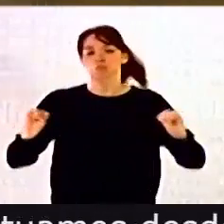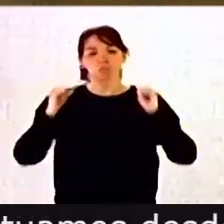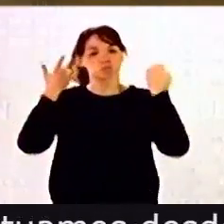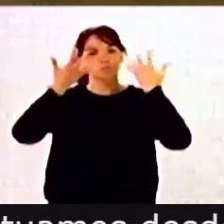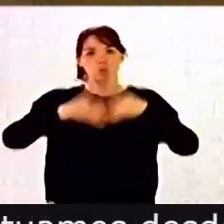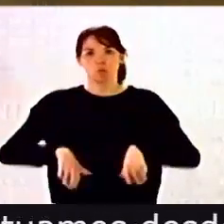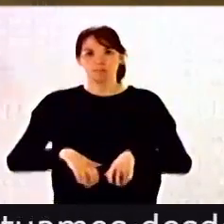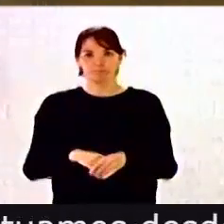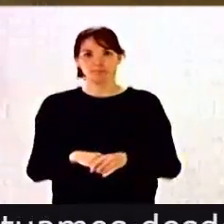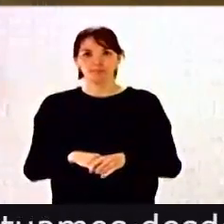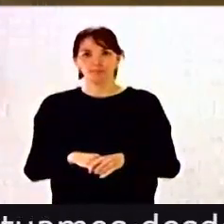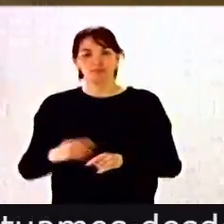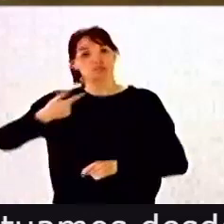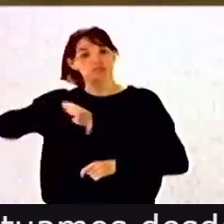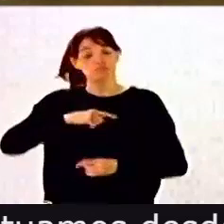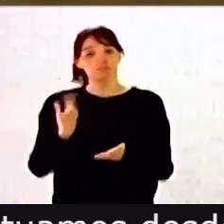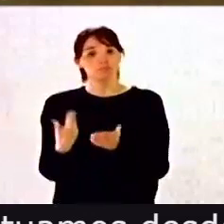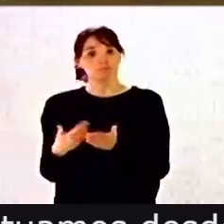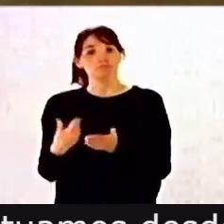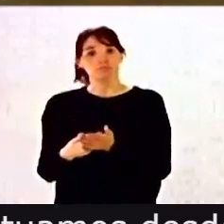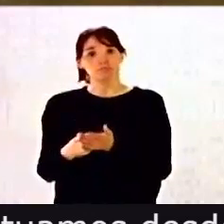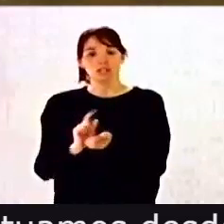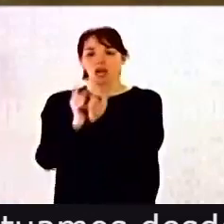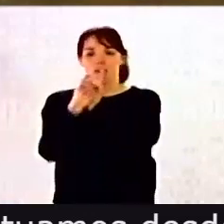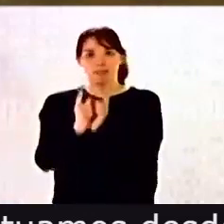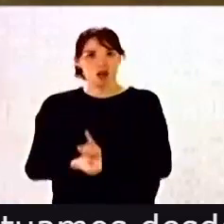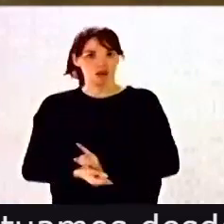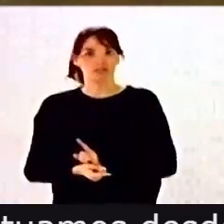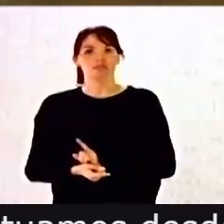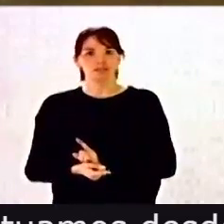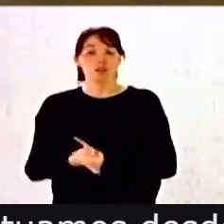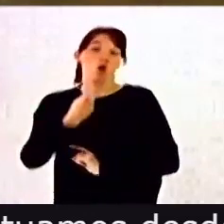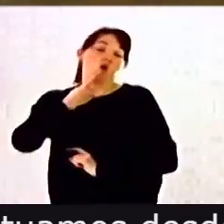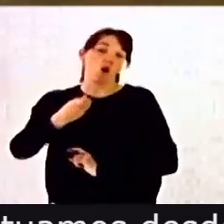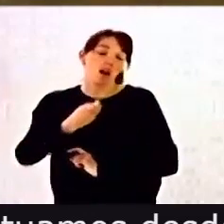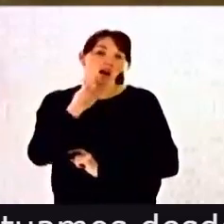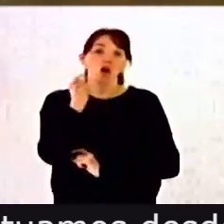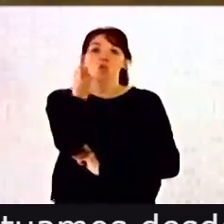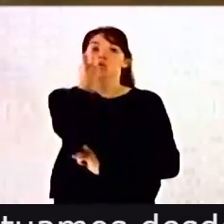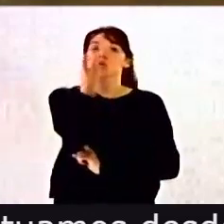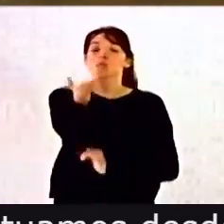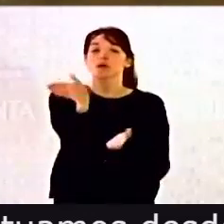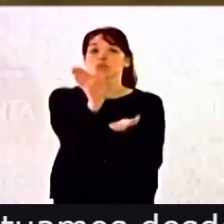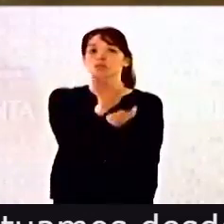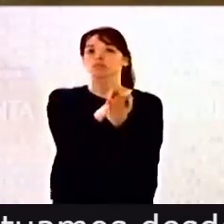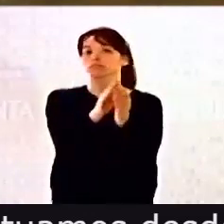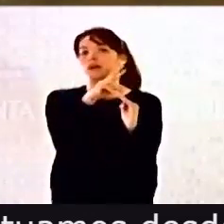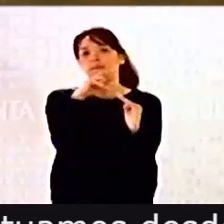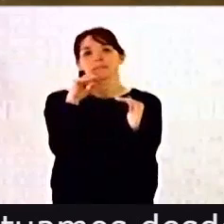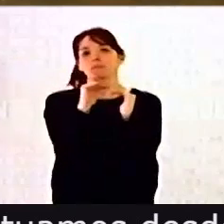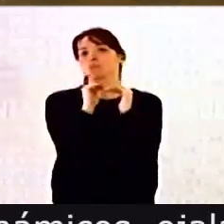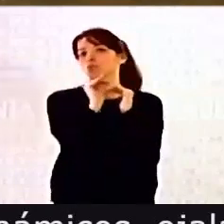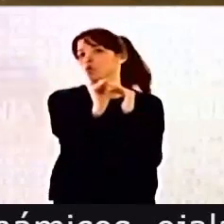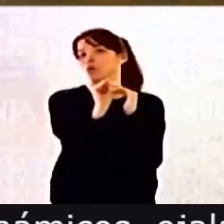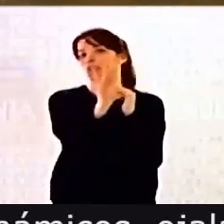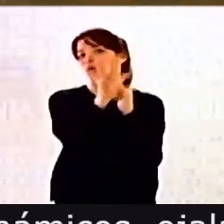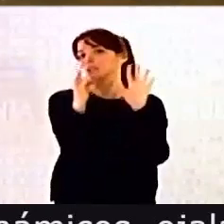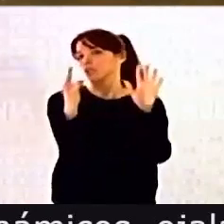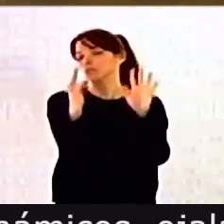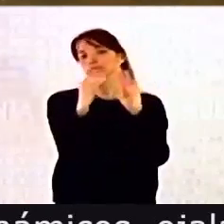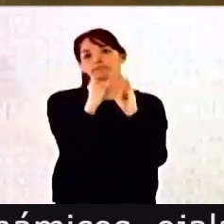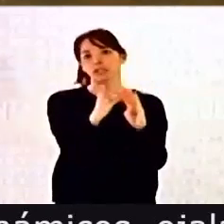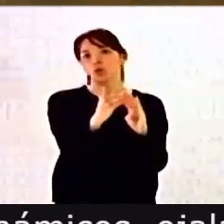momento y los datos son dinámicos. Ojalá la cifra de fallecidos se quedase en 56